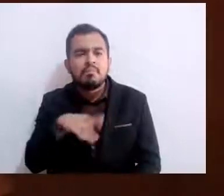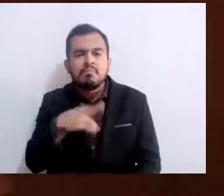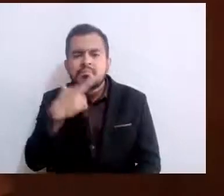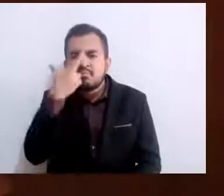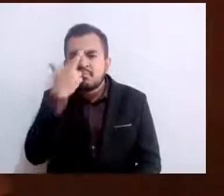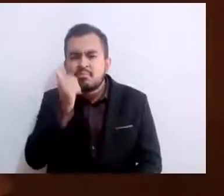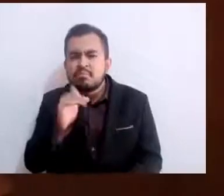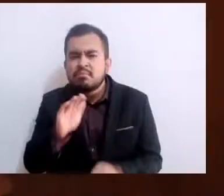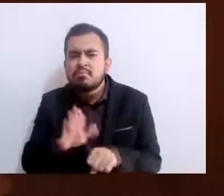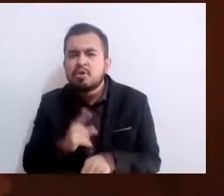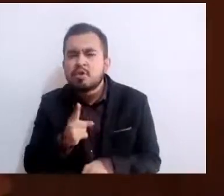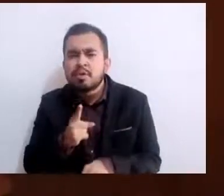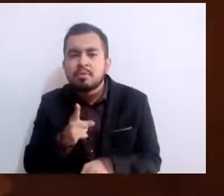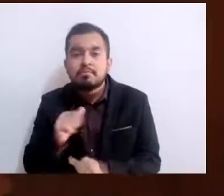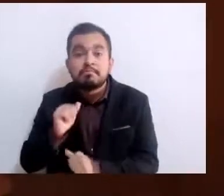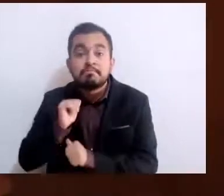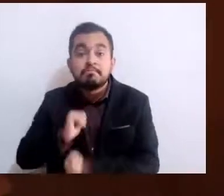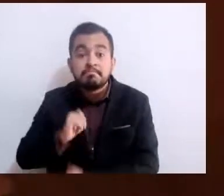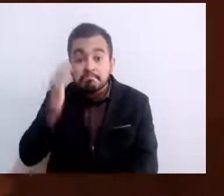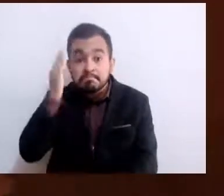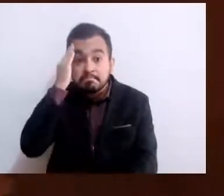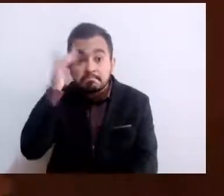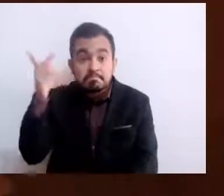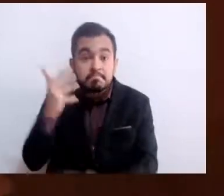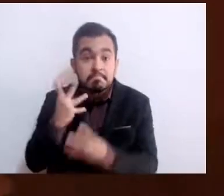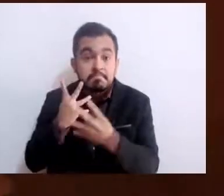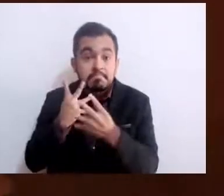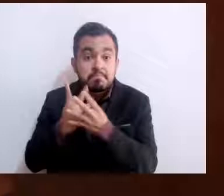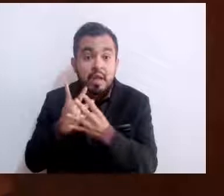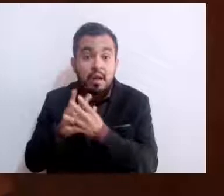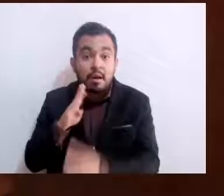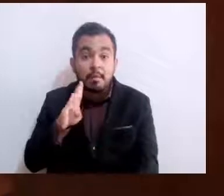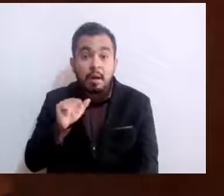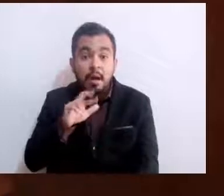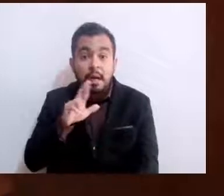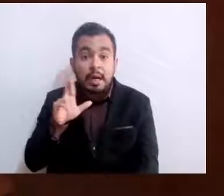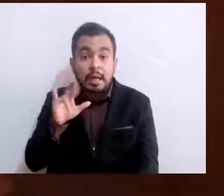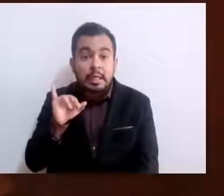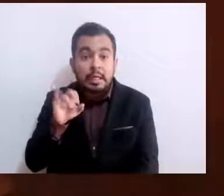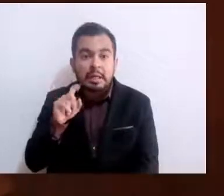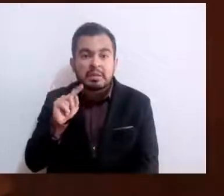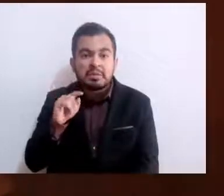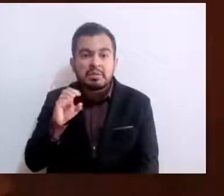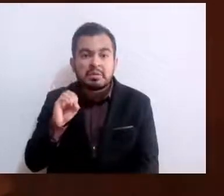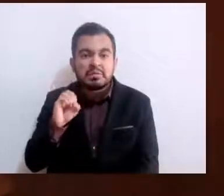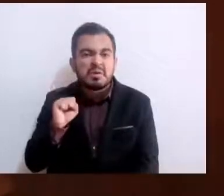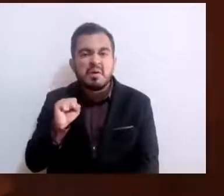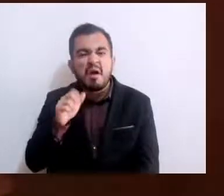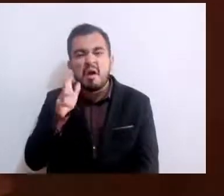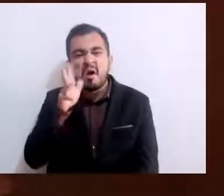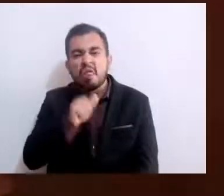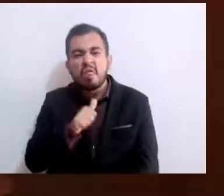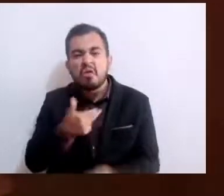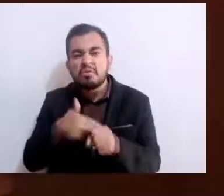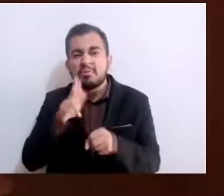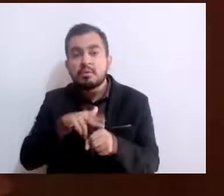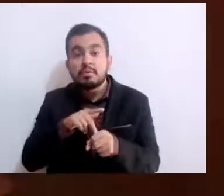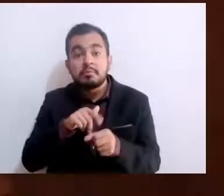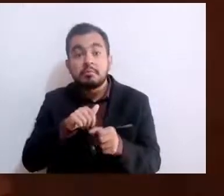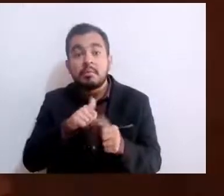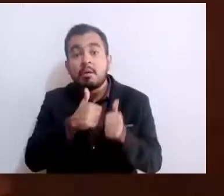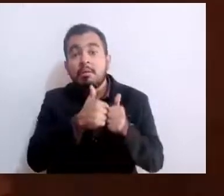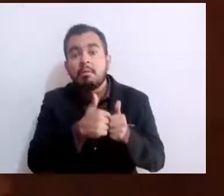el titular del penal de Barrientos no quiso trasladarla a un hospital y falleció ahí. Voy a atender a